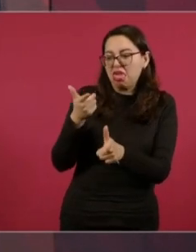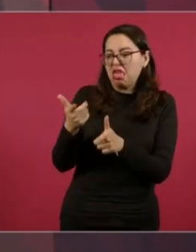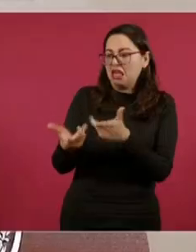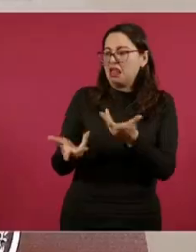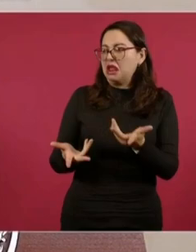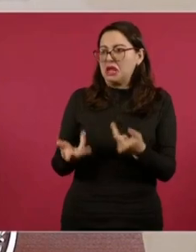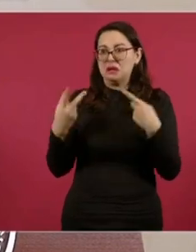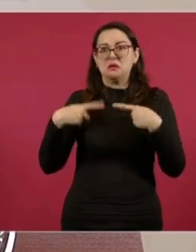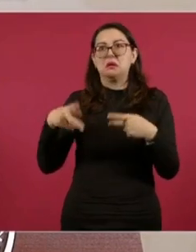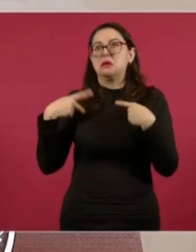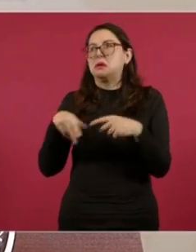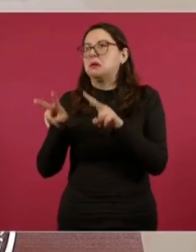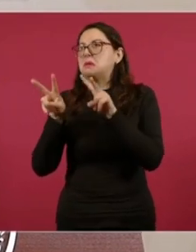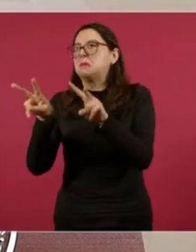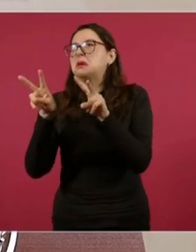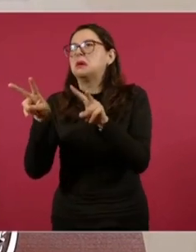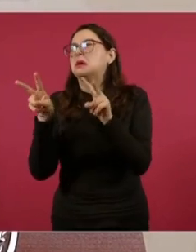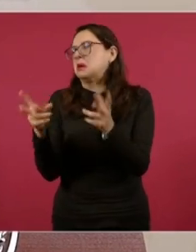tenga